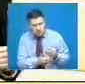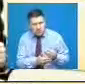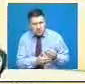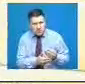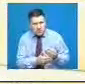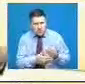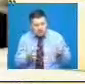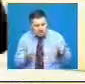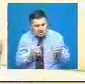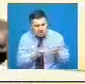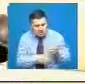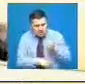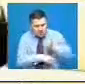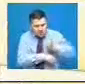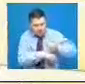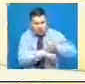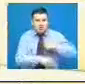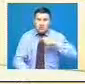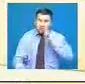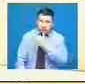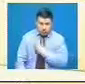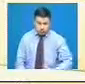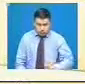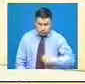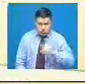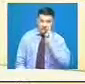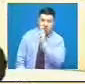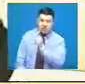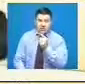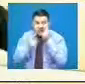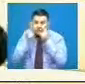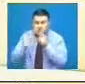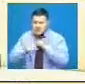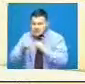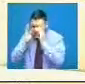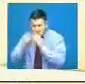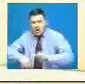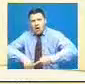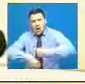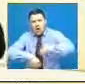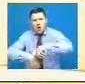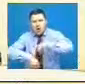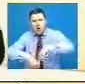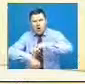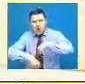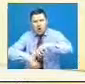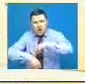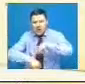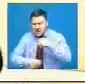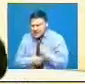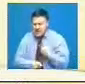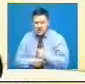microgerencia. Y yo he visto al presidente de la República dedicar horas seguidas de